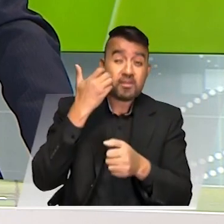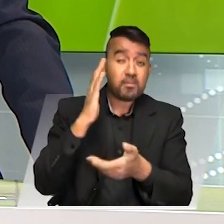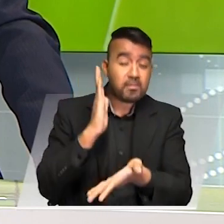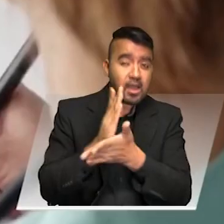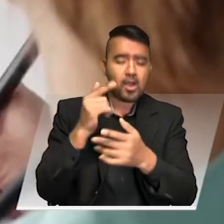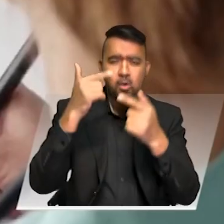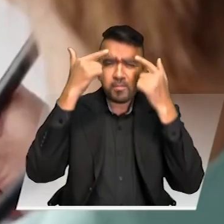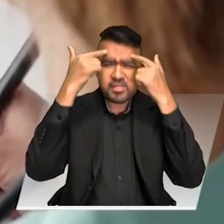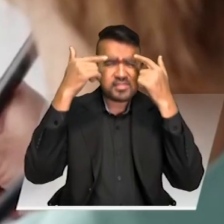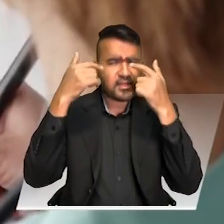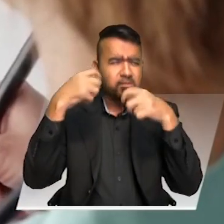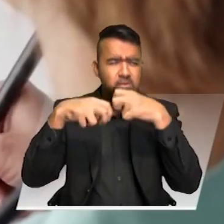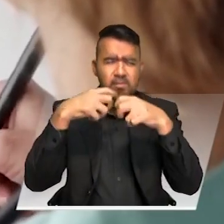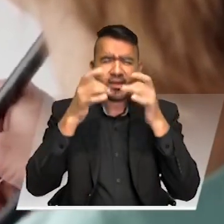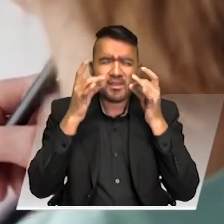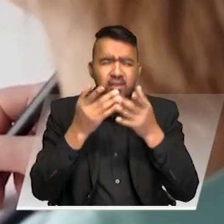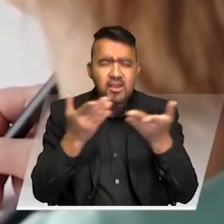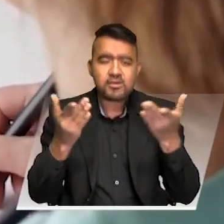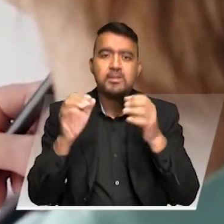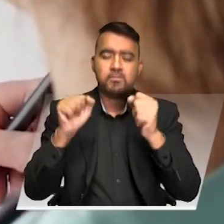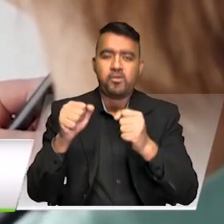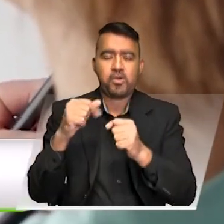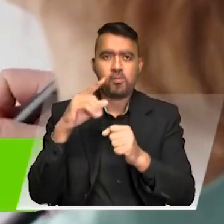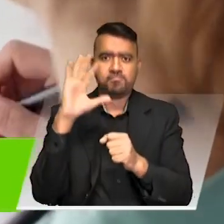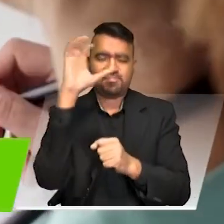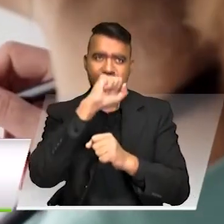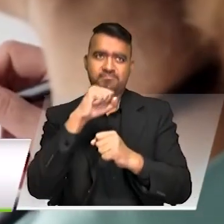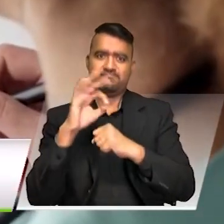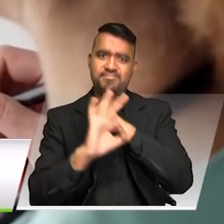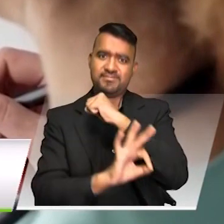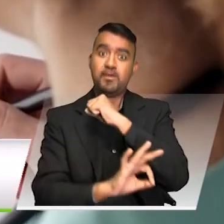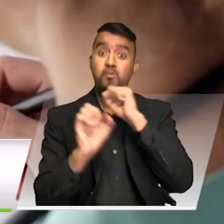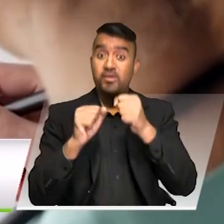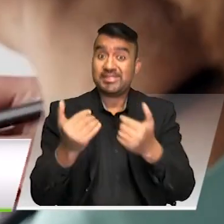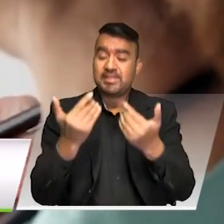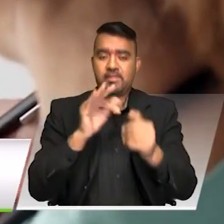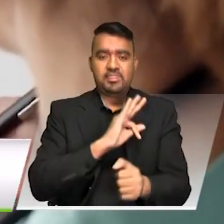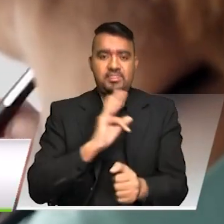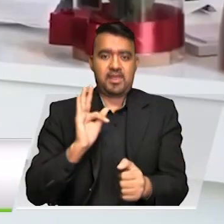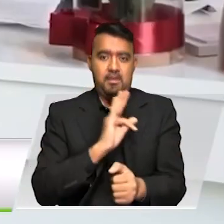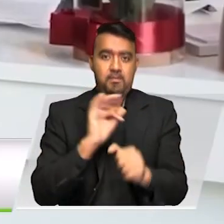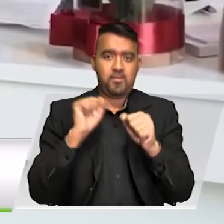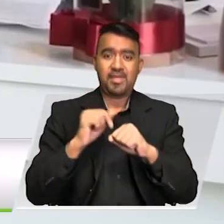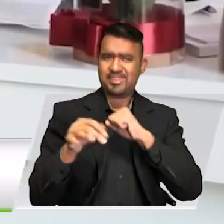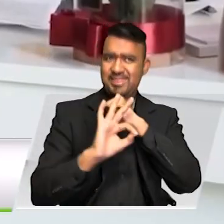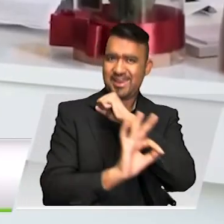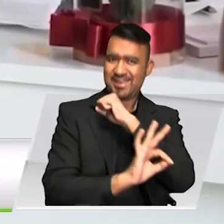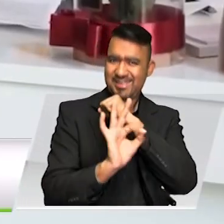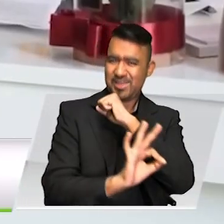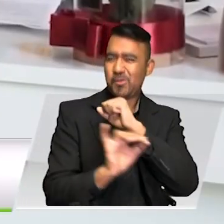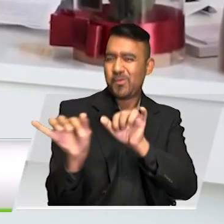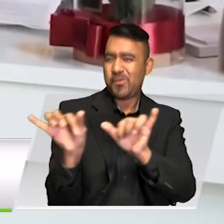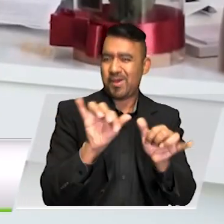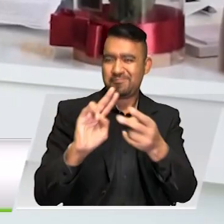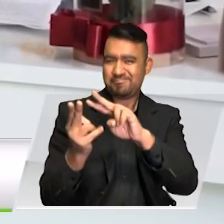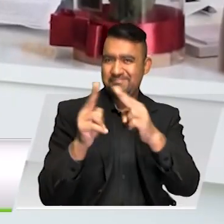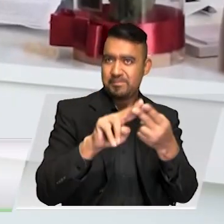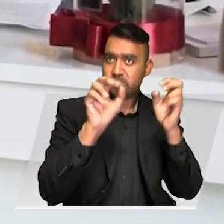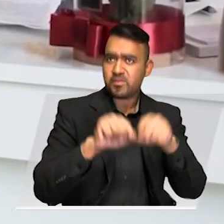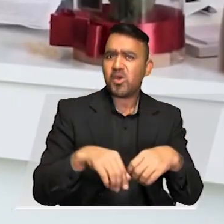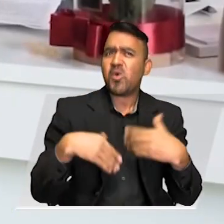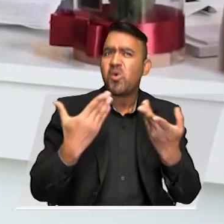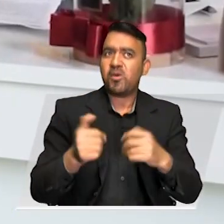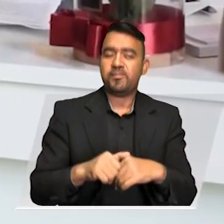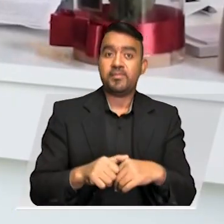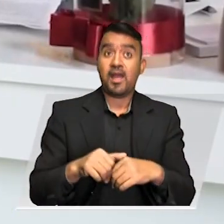mentales. T-Alivia es un sistema de telemedicina psicoterapéutica, psicológica y personalizada que permite el seguimiento y valoración